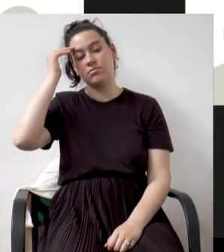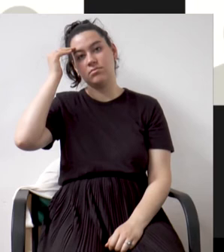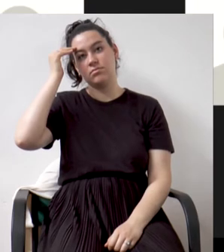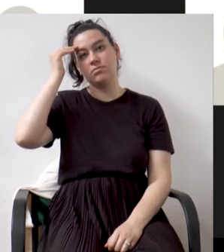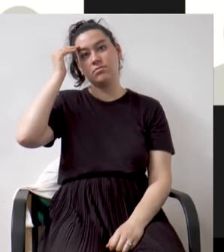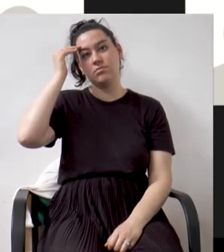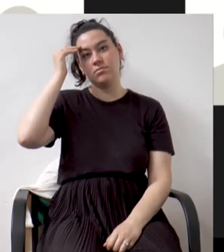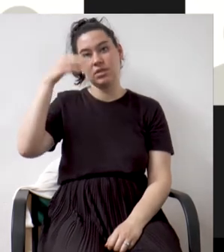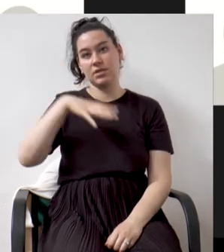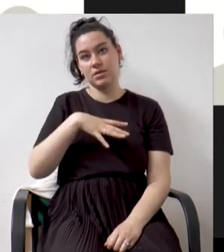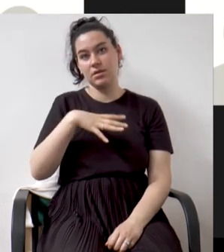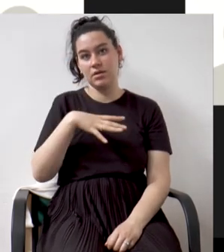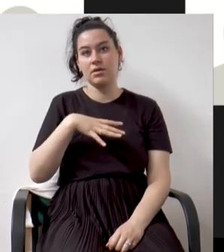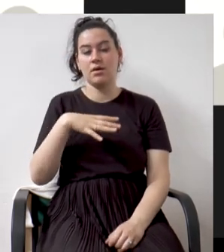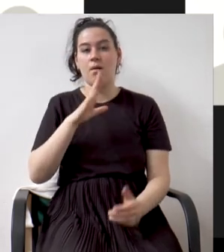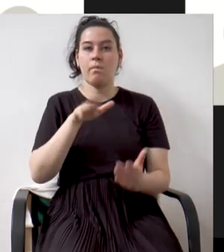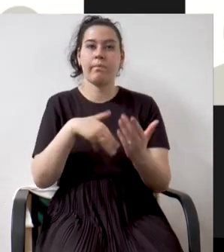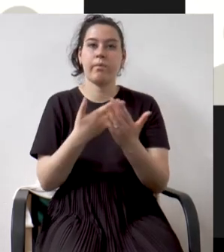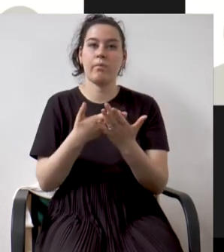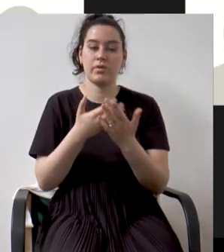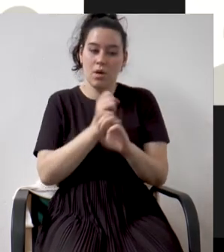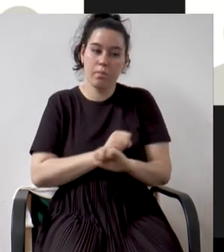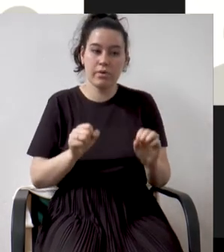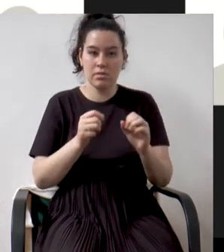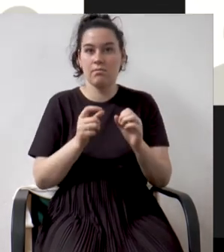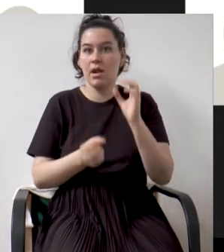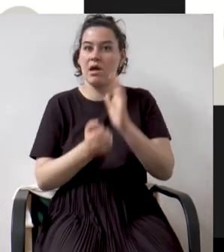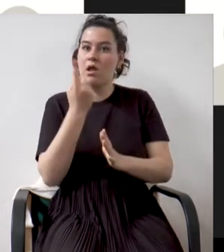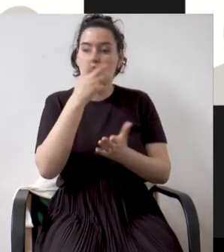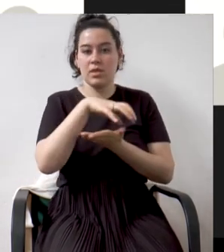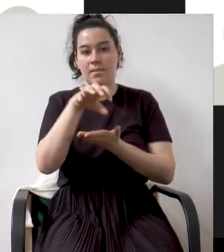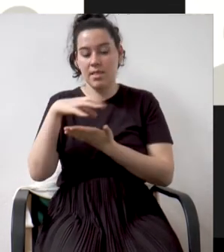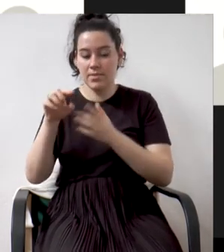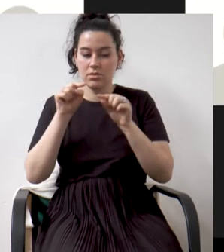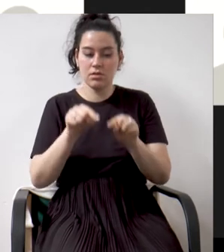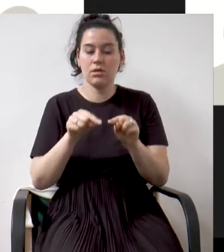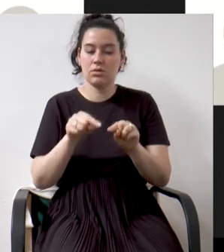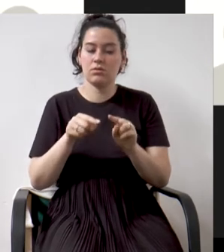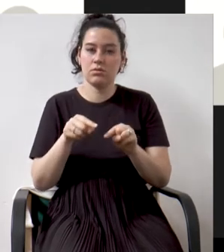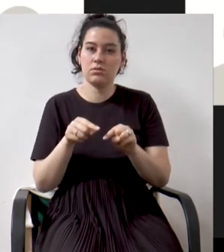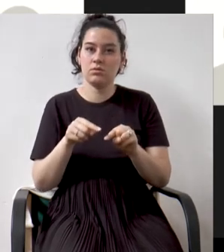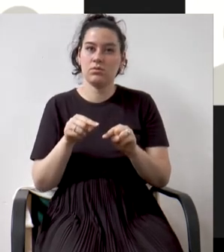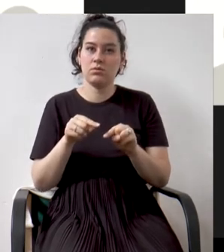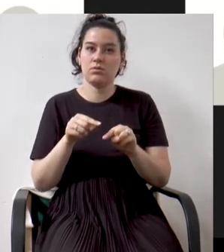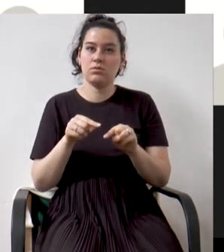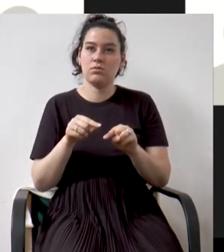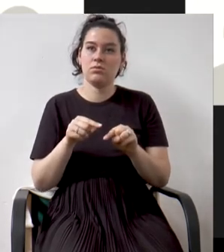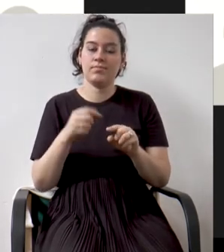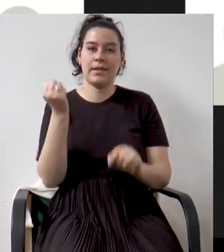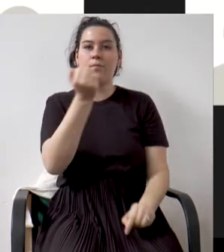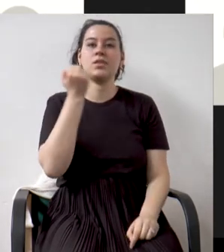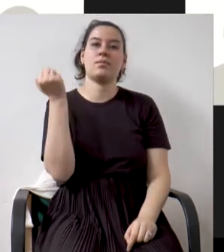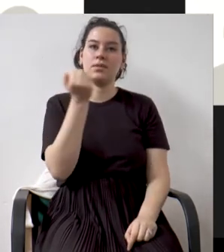y que tenían actividades en el CURE puedan estar en una propuesta de departamento. Eso, digamos, le dio un impulso bastante